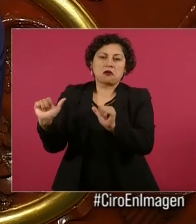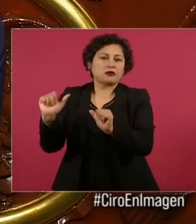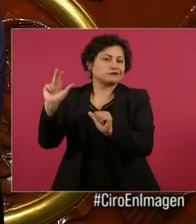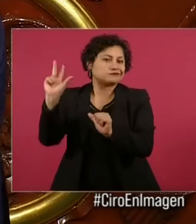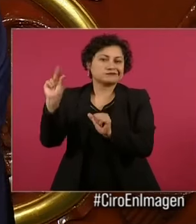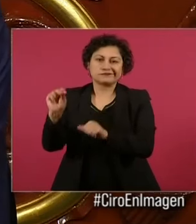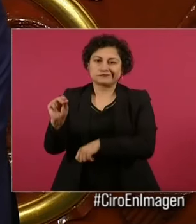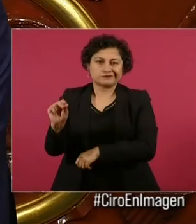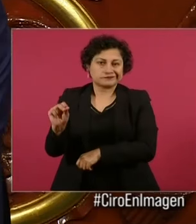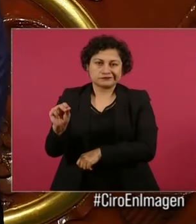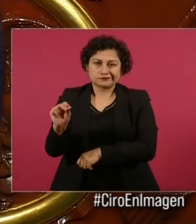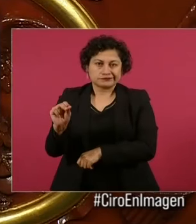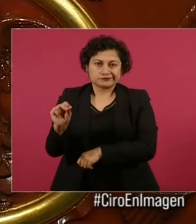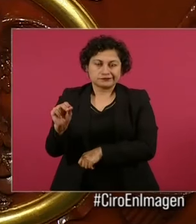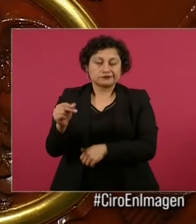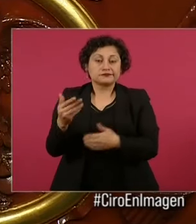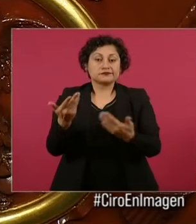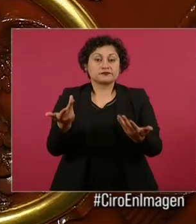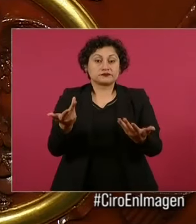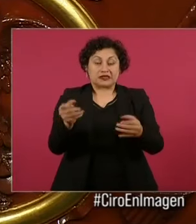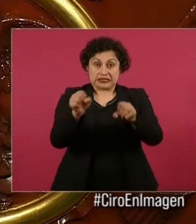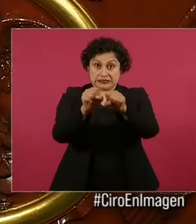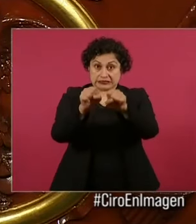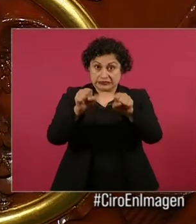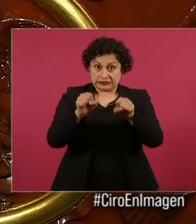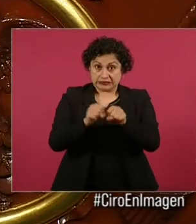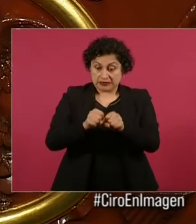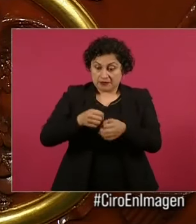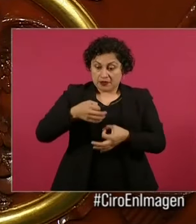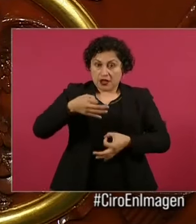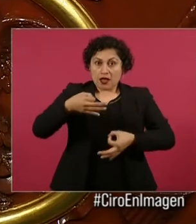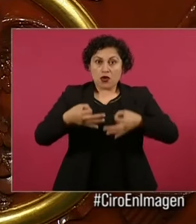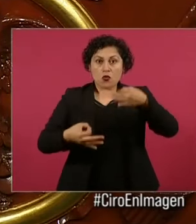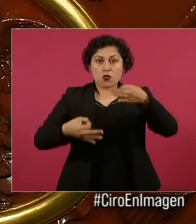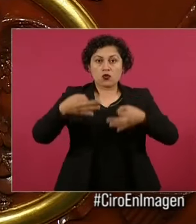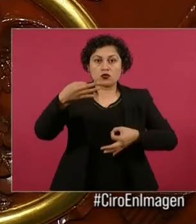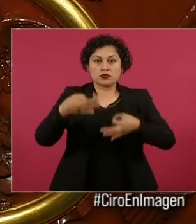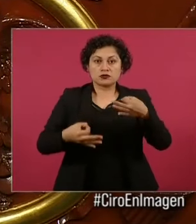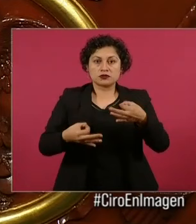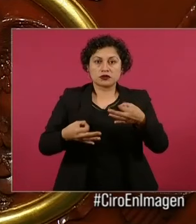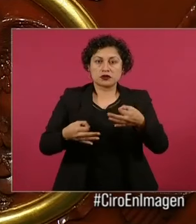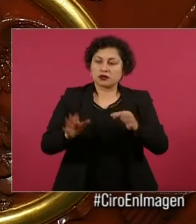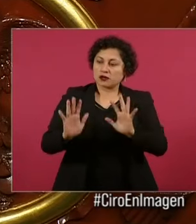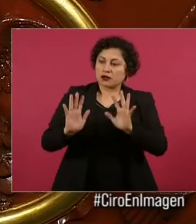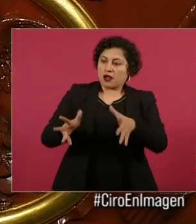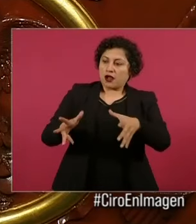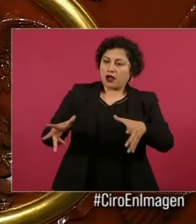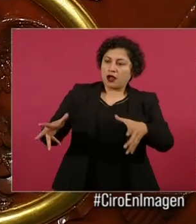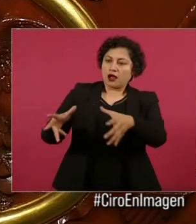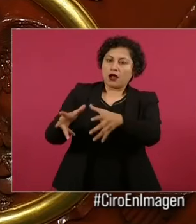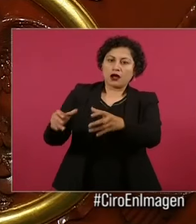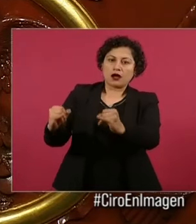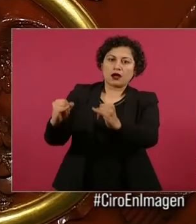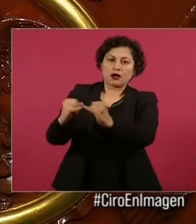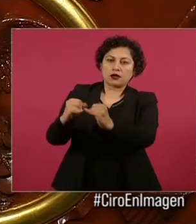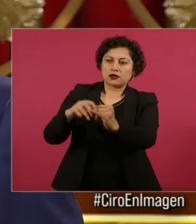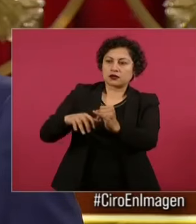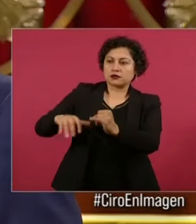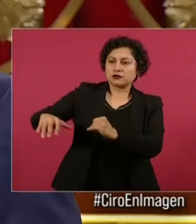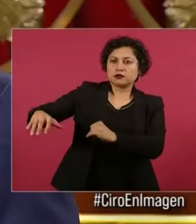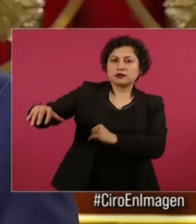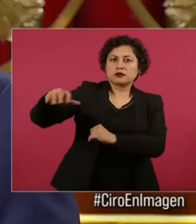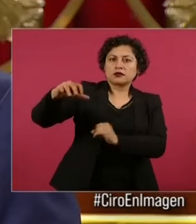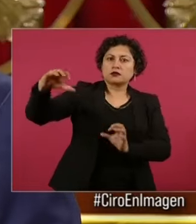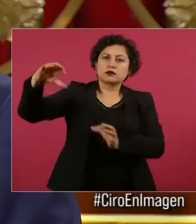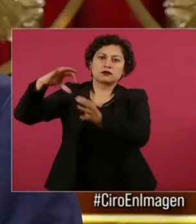Poder Judicial no puede seguir siendo un conjunto de instituciones al servicio de intereses